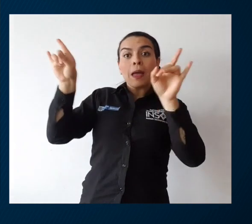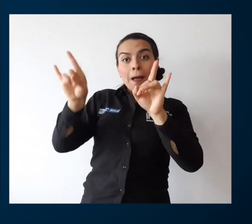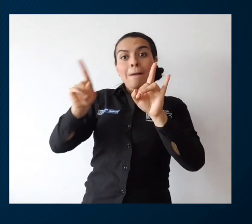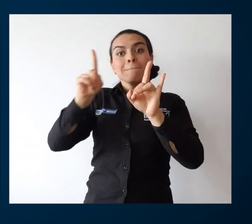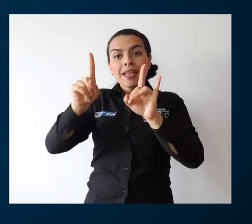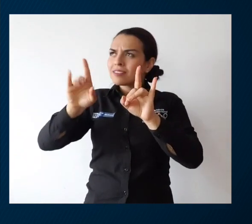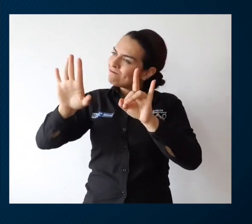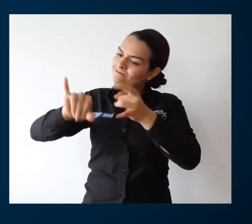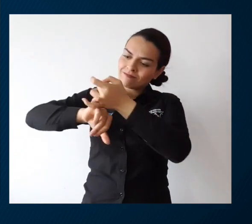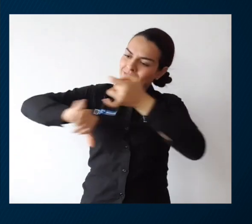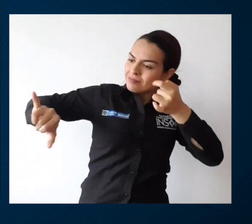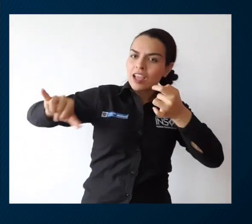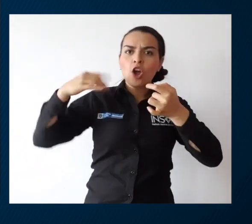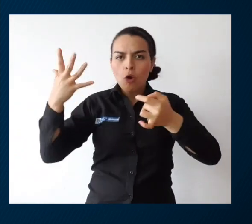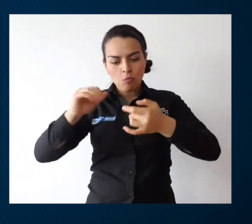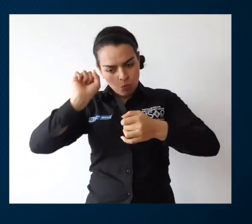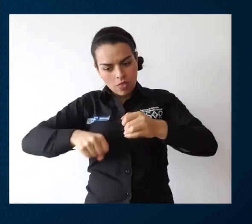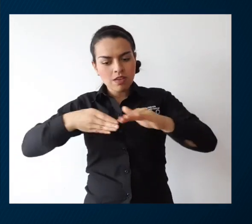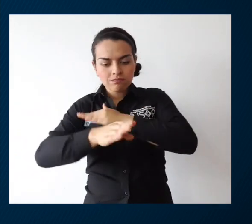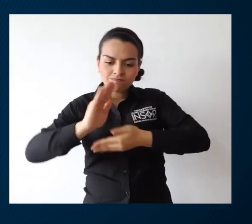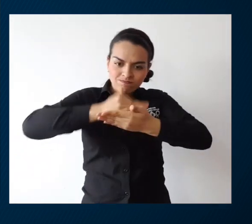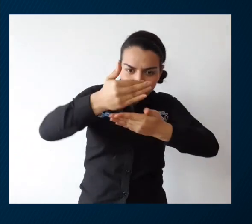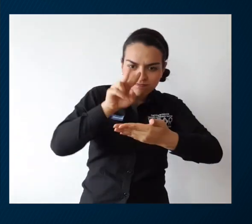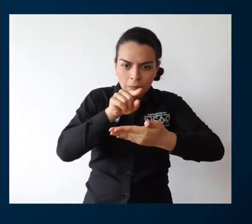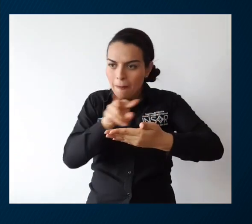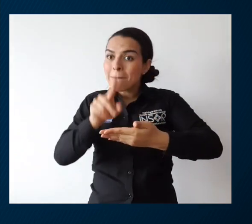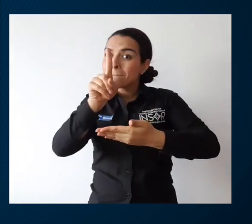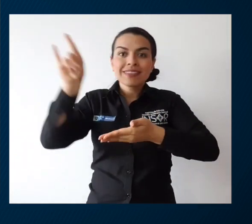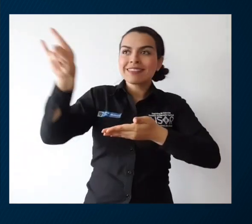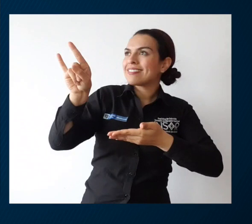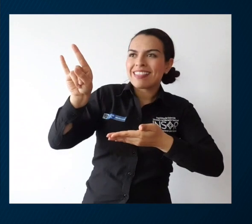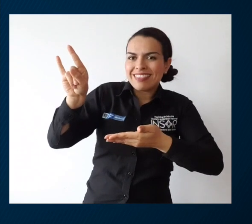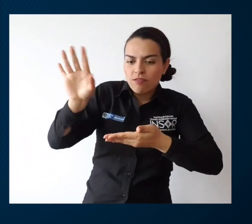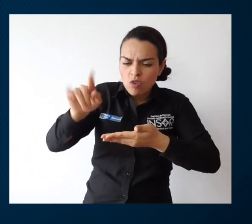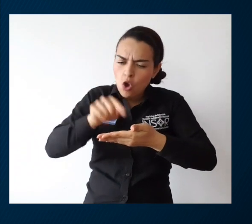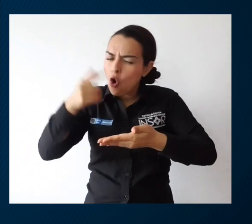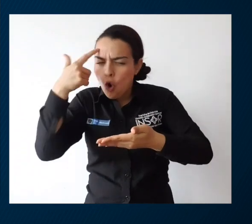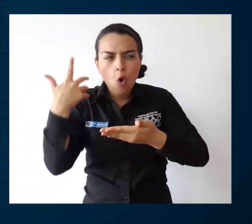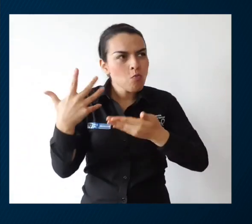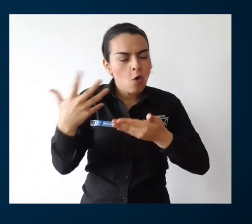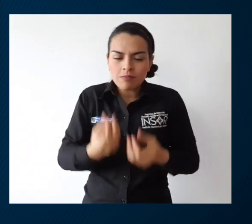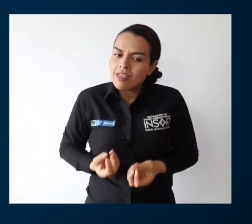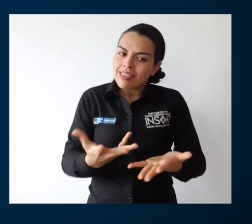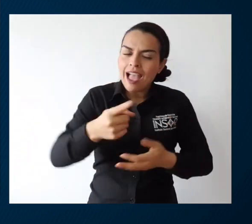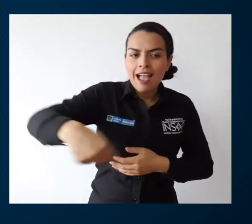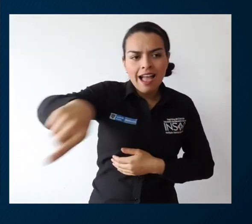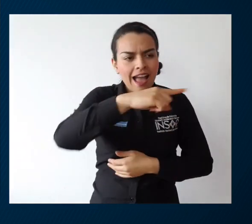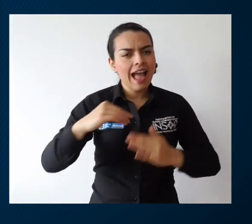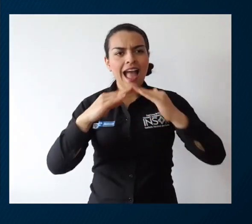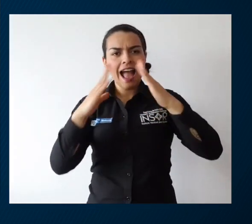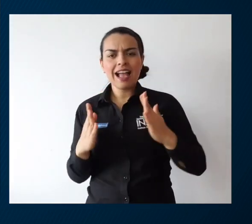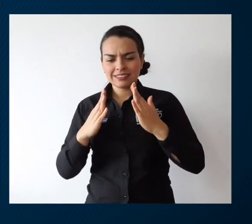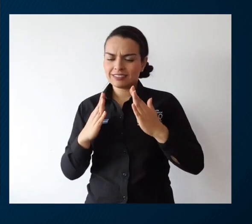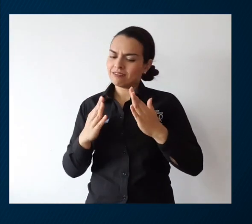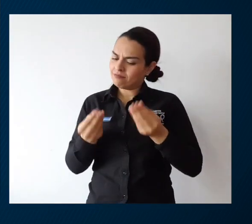que nos independicen un poco de la conectividad y la utilización de tecnologías de la información, cómo buscamos nuevas herramientas y nuevas maneras de llegar a la